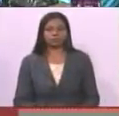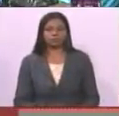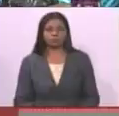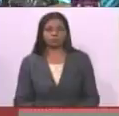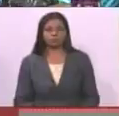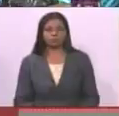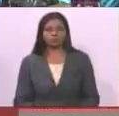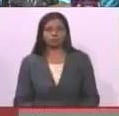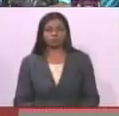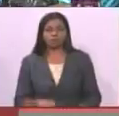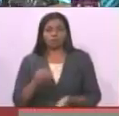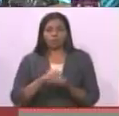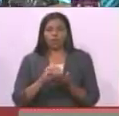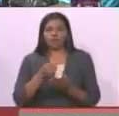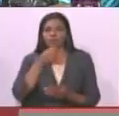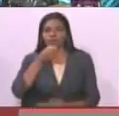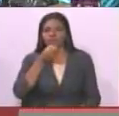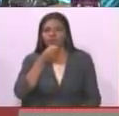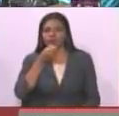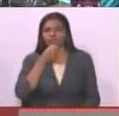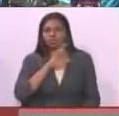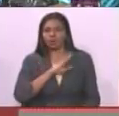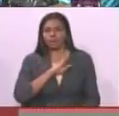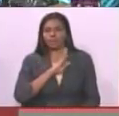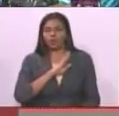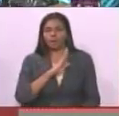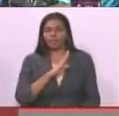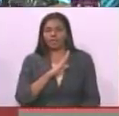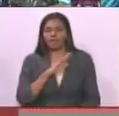Está muy buena esta declaración del señor Pompeo.